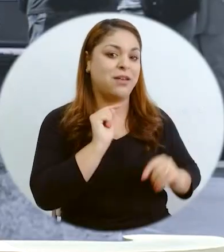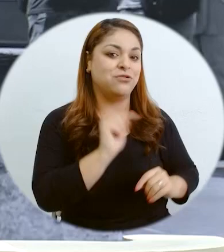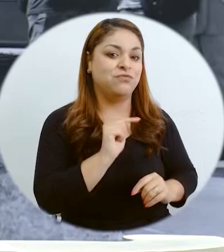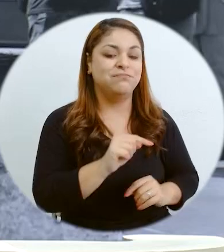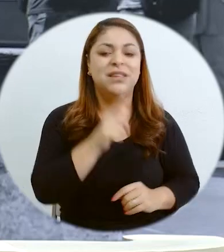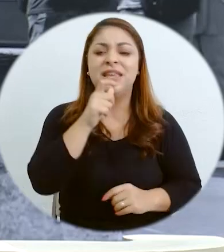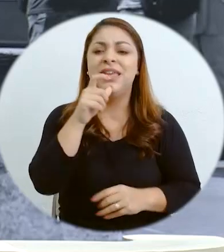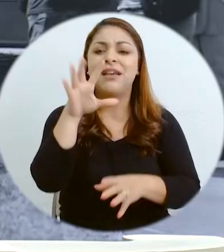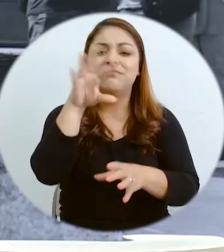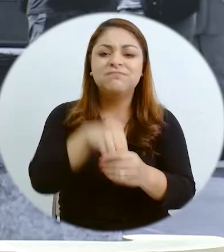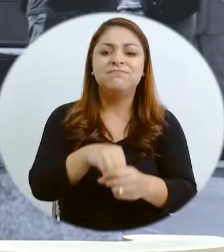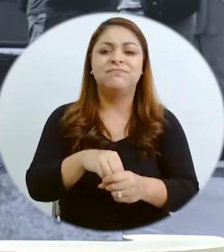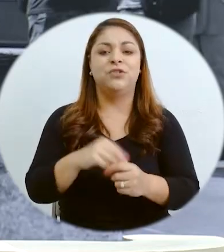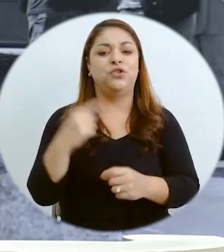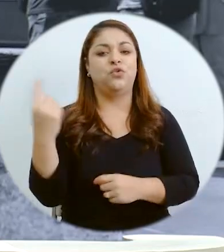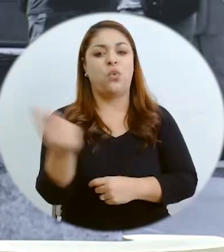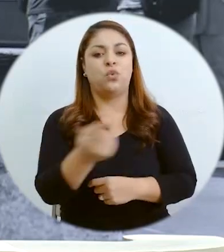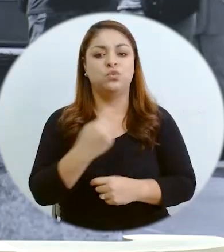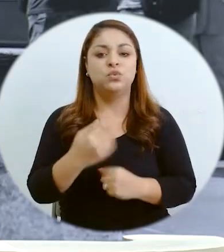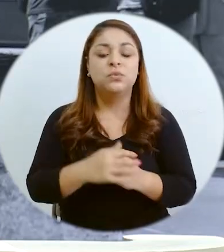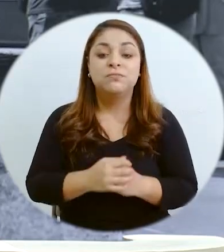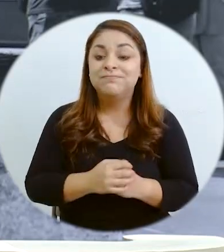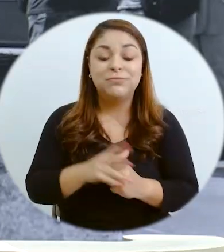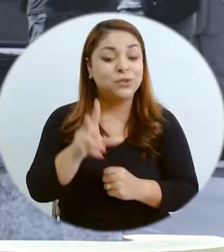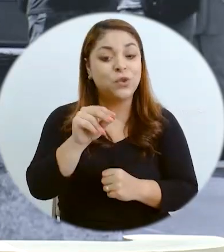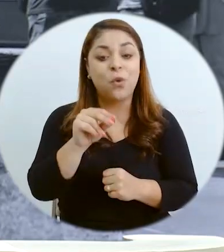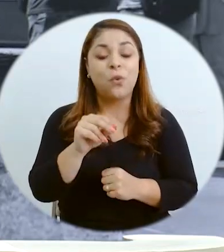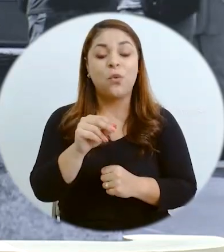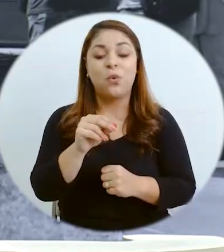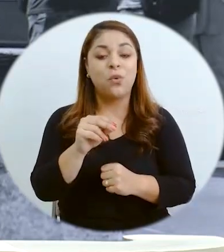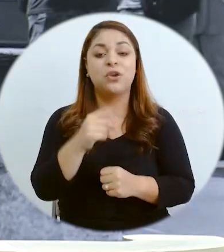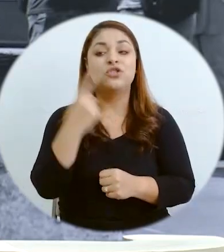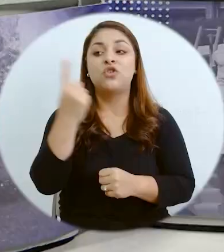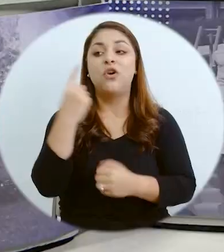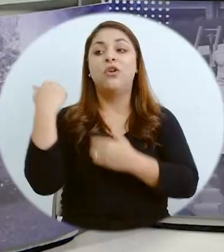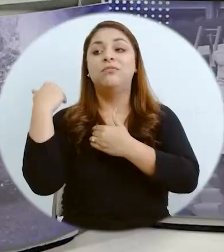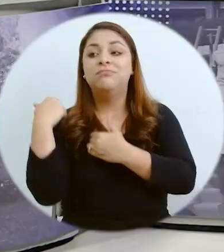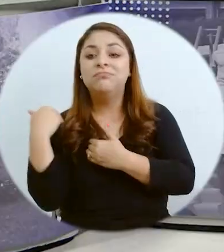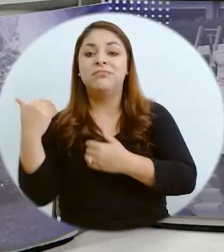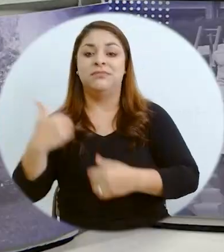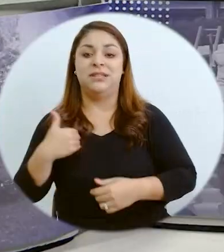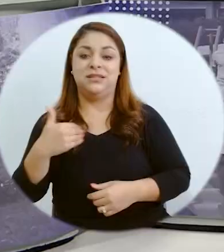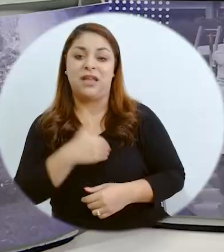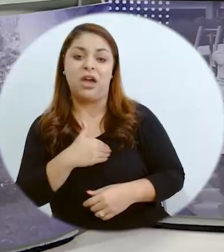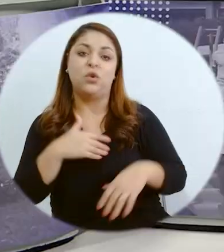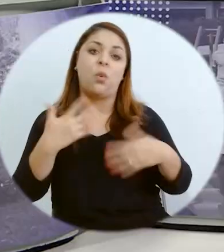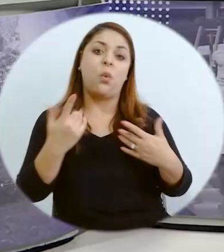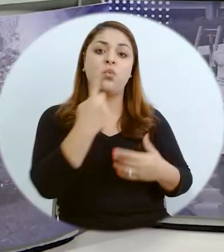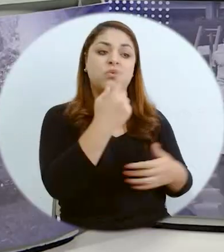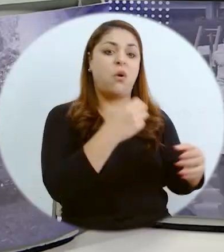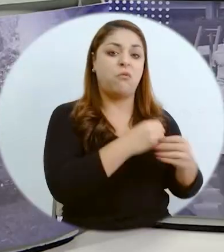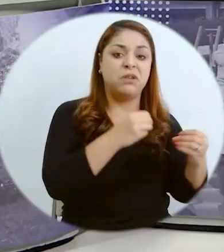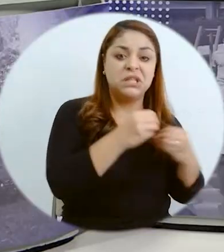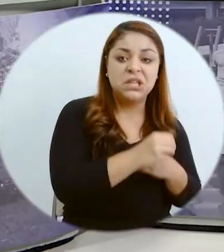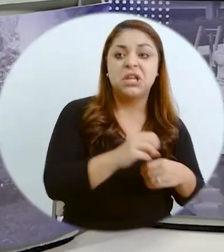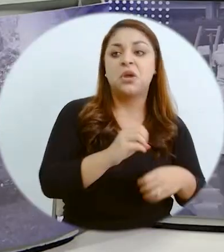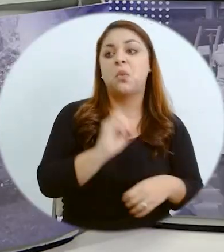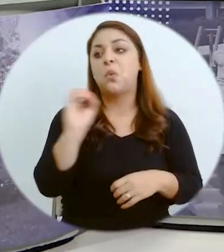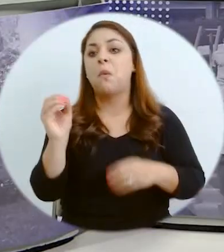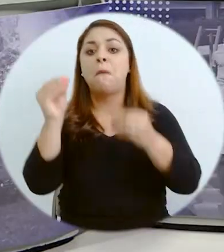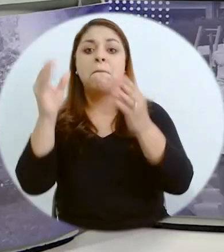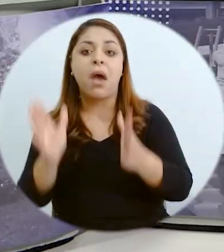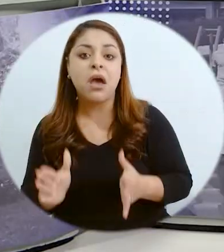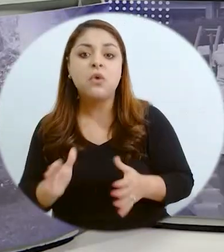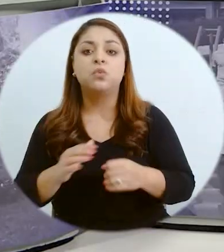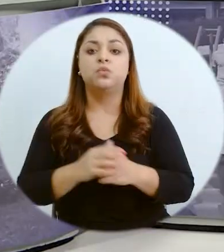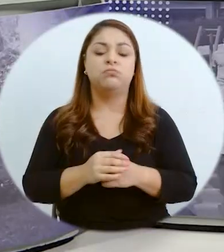Pero eso nos involucra a todos y a todas, porque no es una tarea ni solo de un ministerio, ni de una oficina, ni